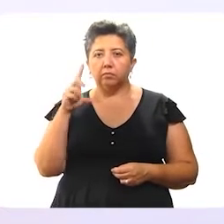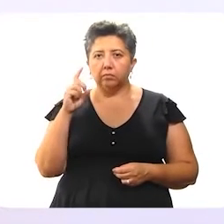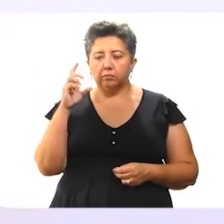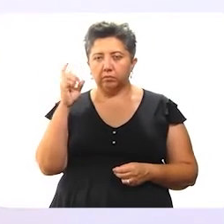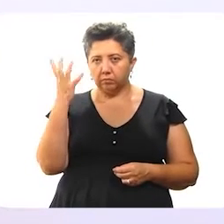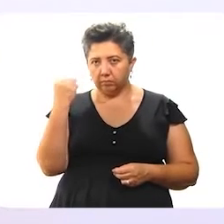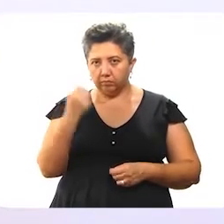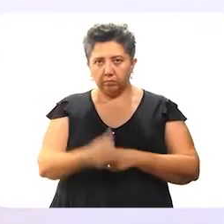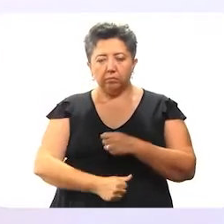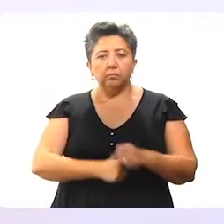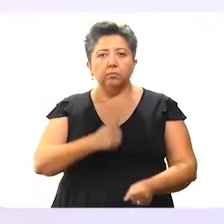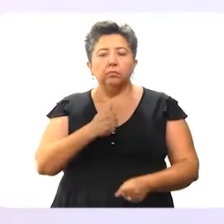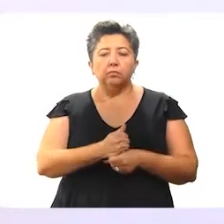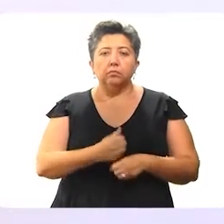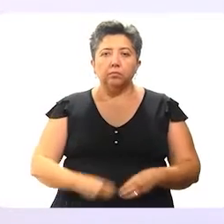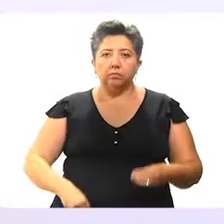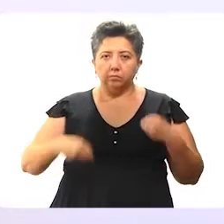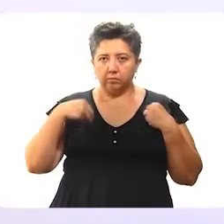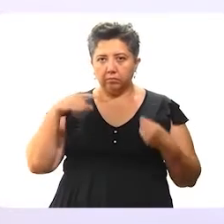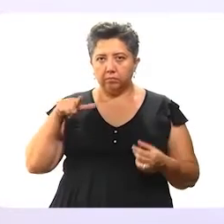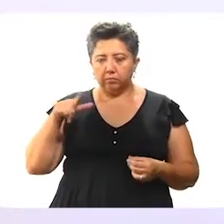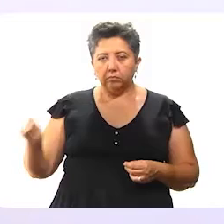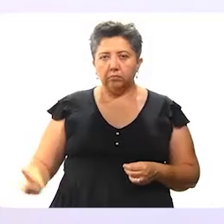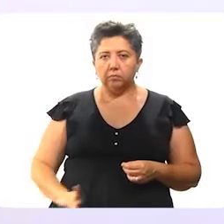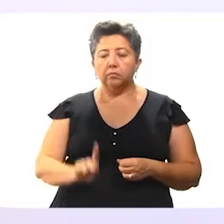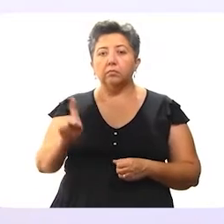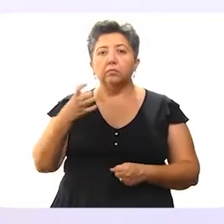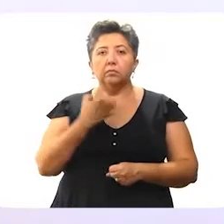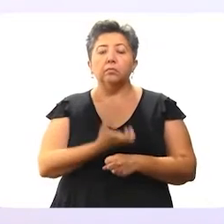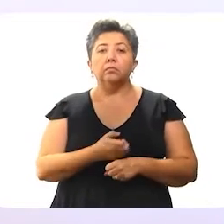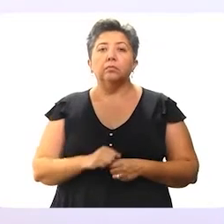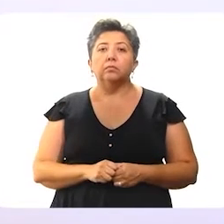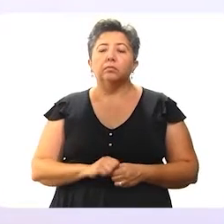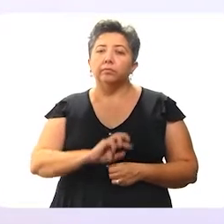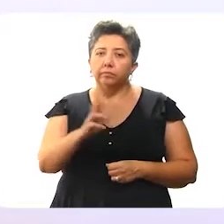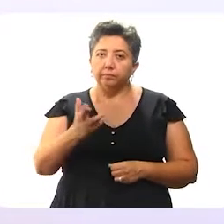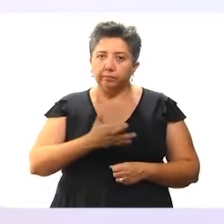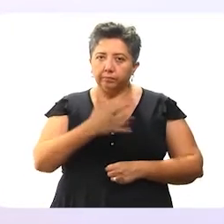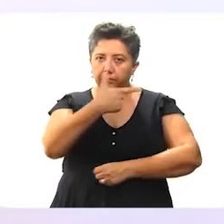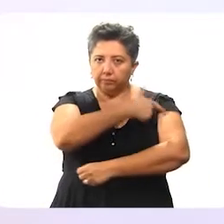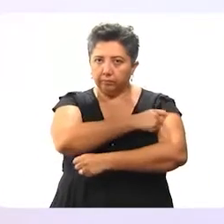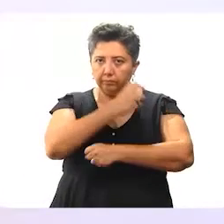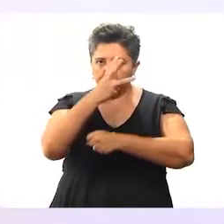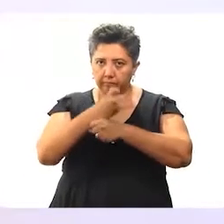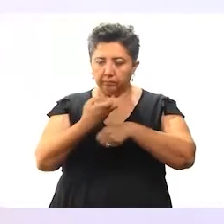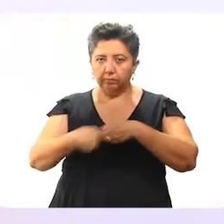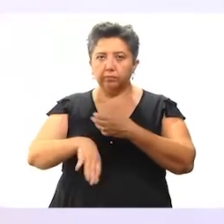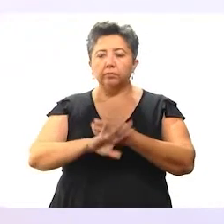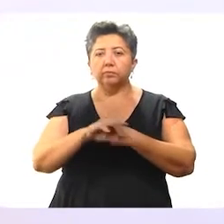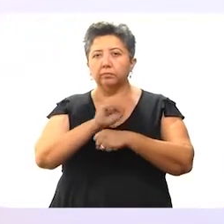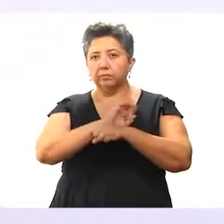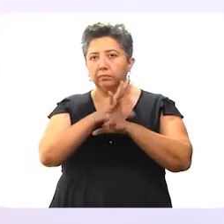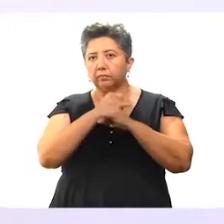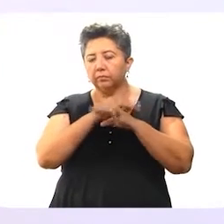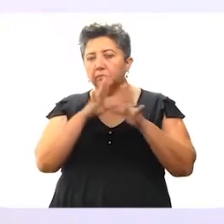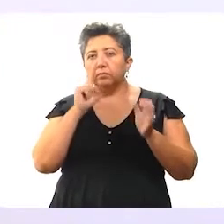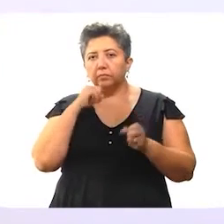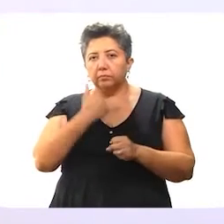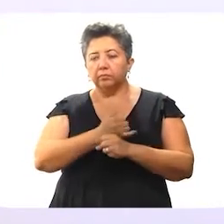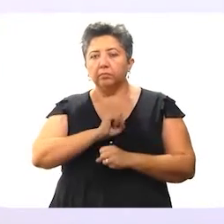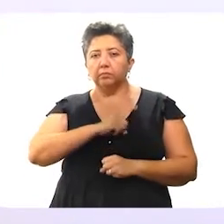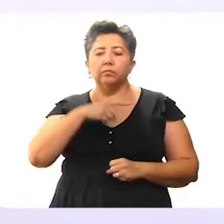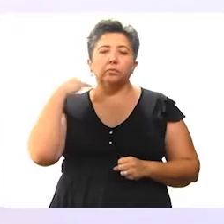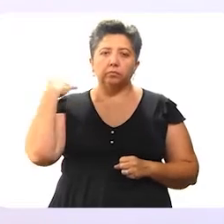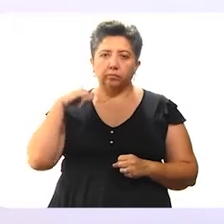a 39 años de edad que viven en 17 municipios del interior del estado recibirán la dosis de refuerzo contra el coronavirus, informaron la Secretaría de